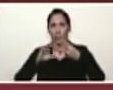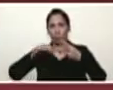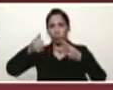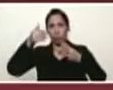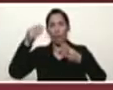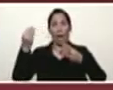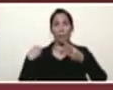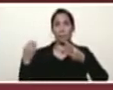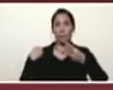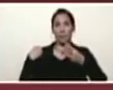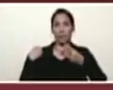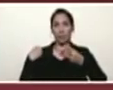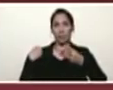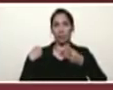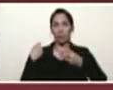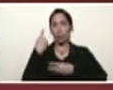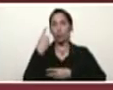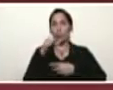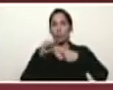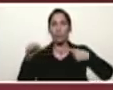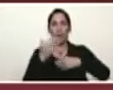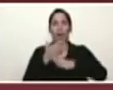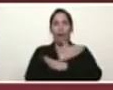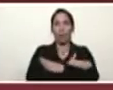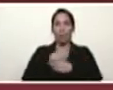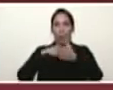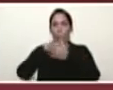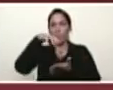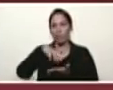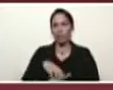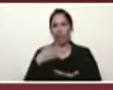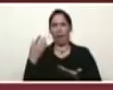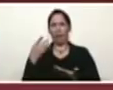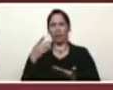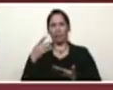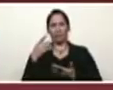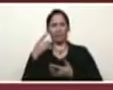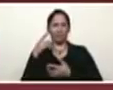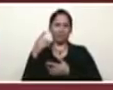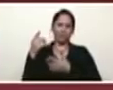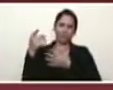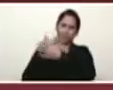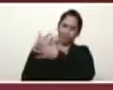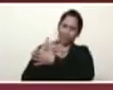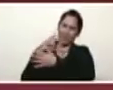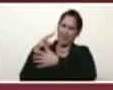avisaron una semana antes del golpe de Estado la conducta extraña de este general,